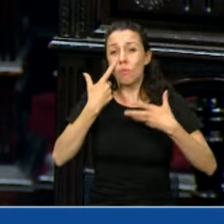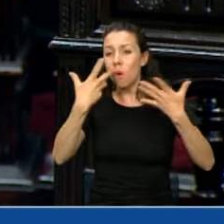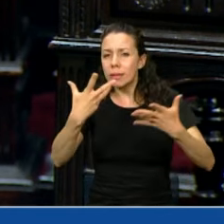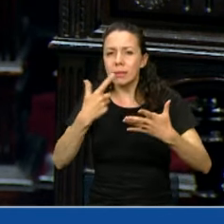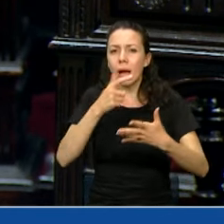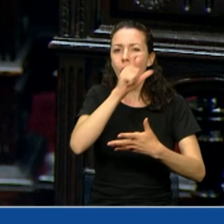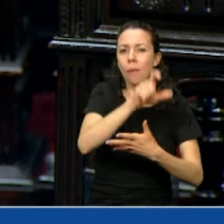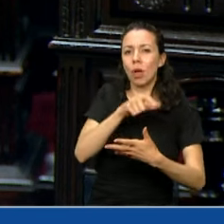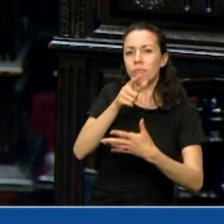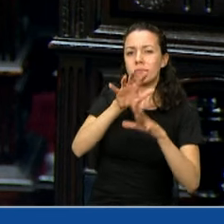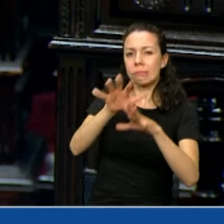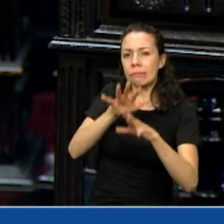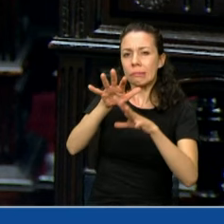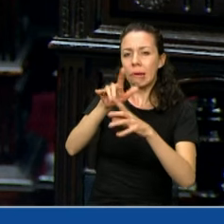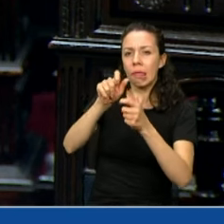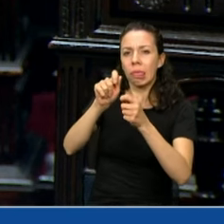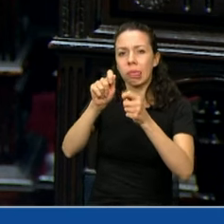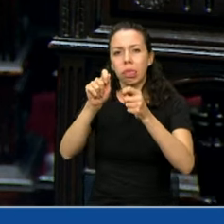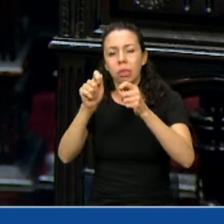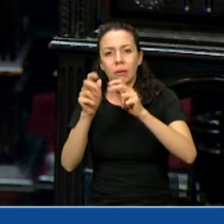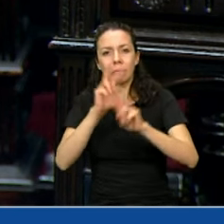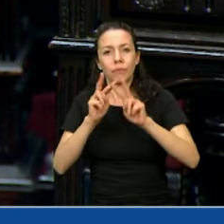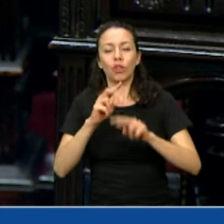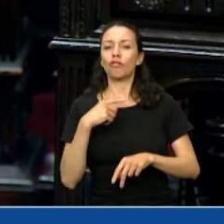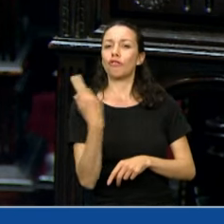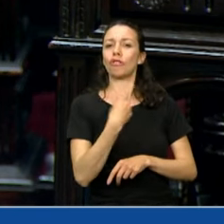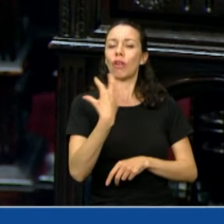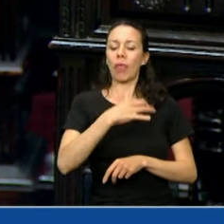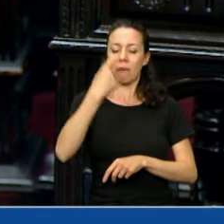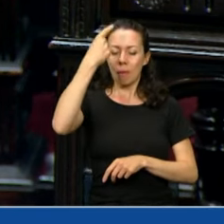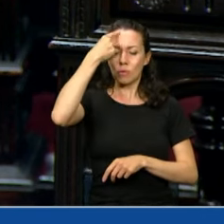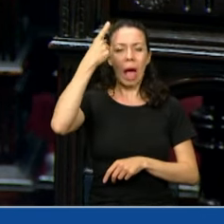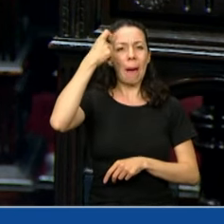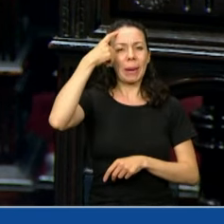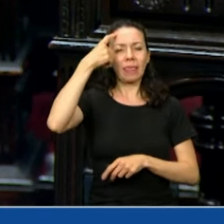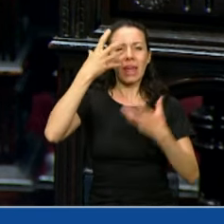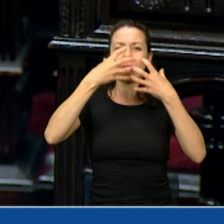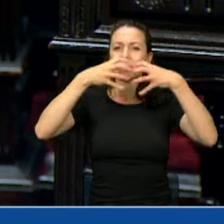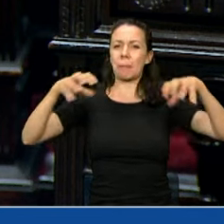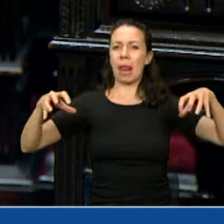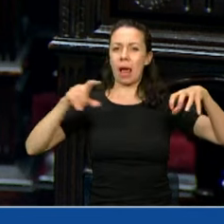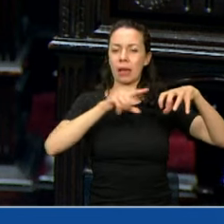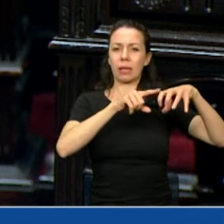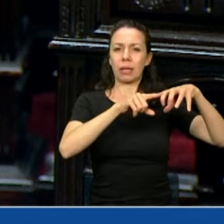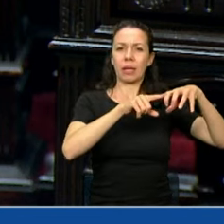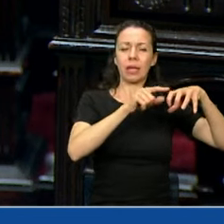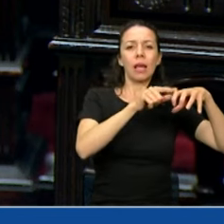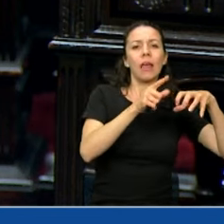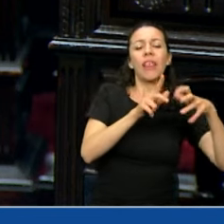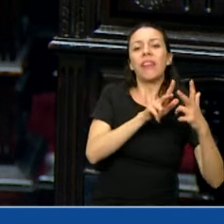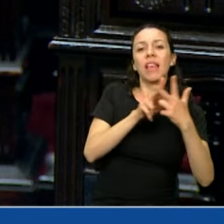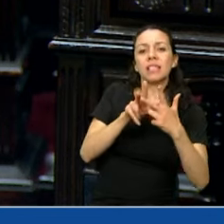ahí tenemos que hacer una separación de cómo nosotros tenemos que comprender la diferencia del decir del